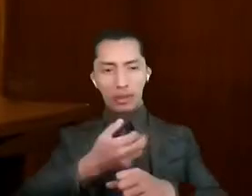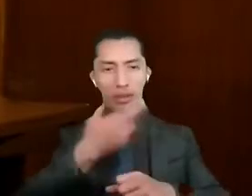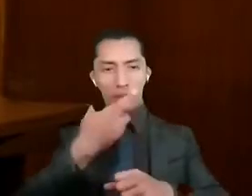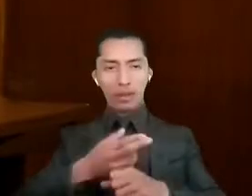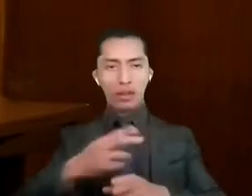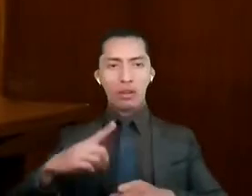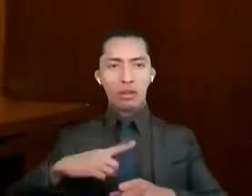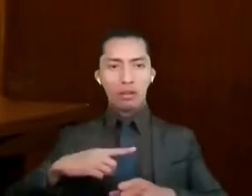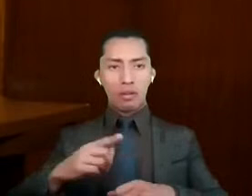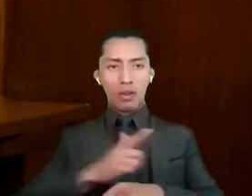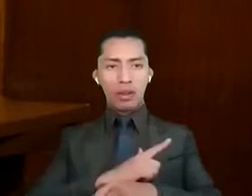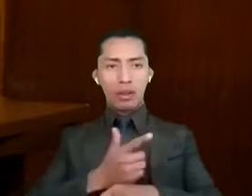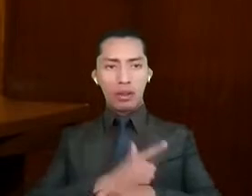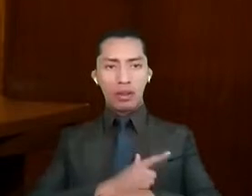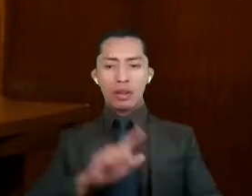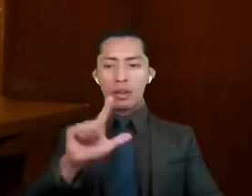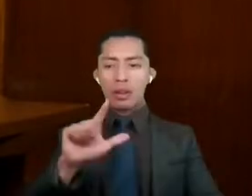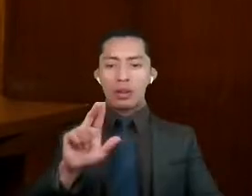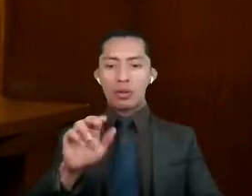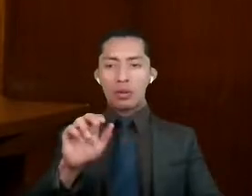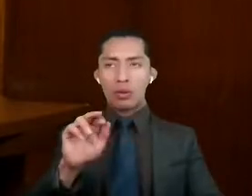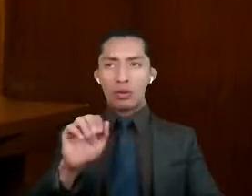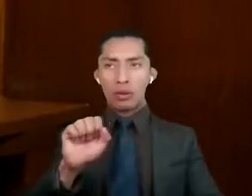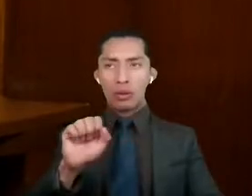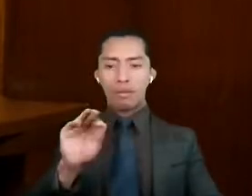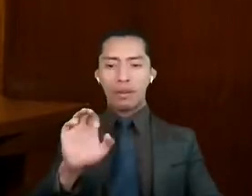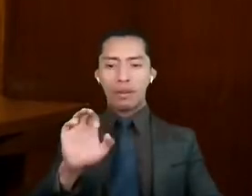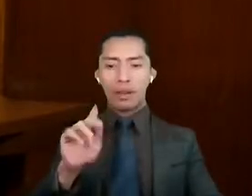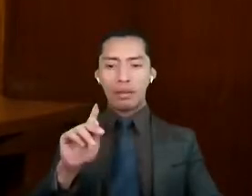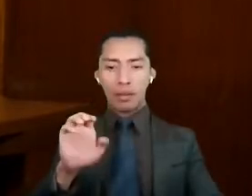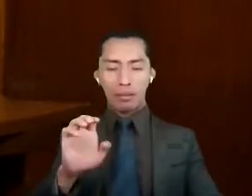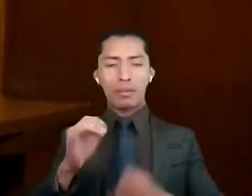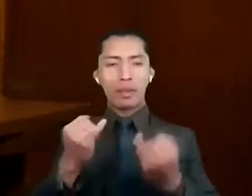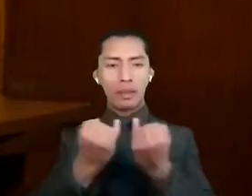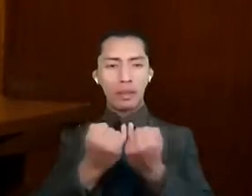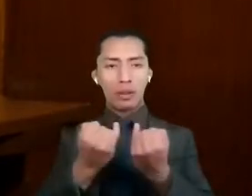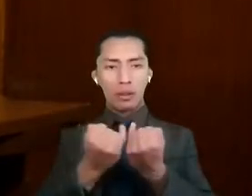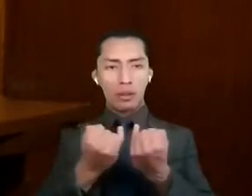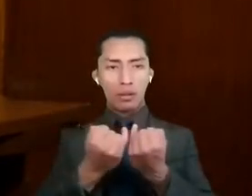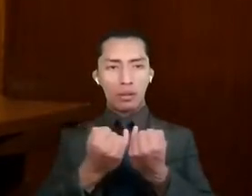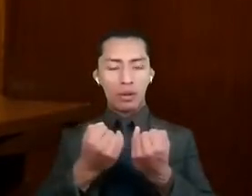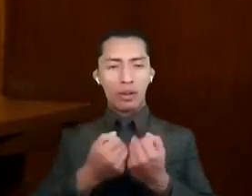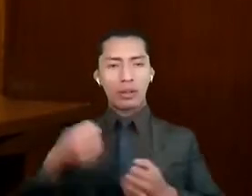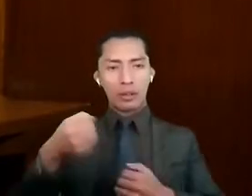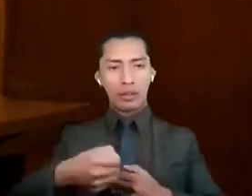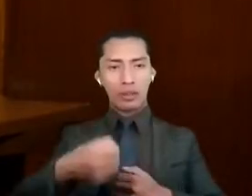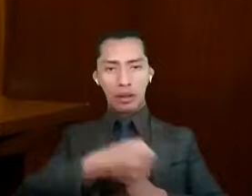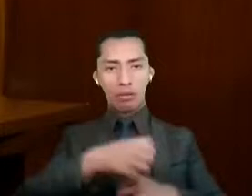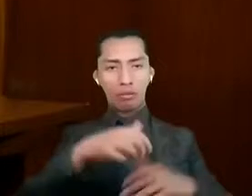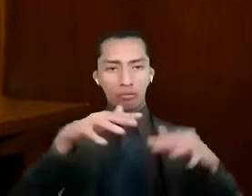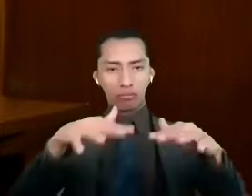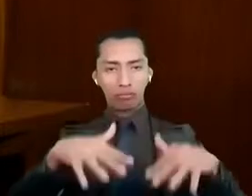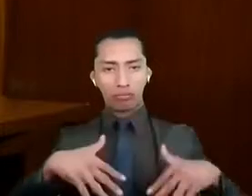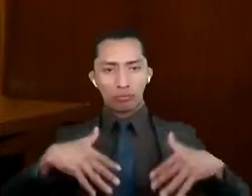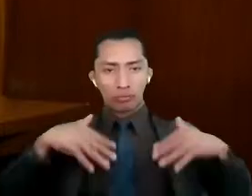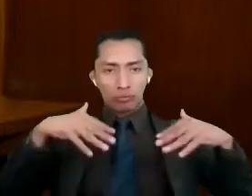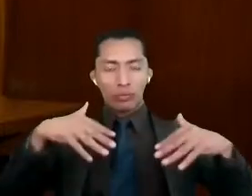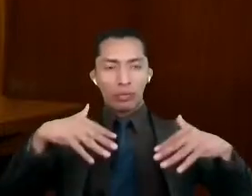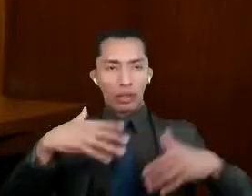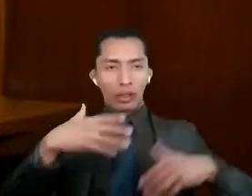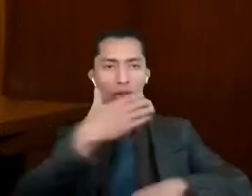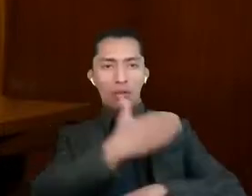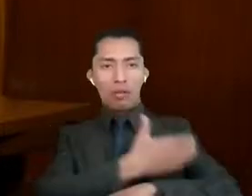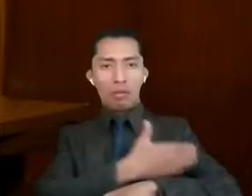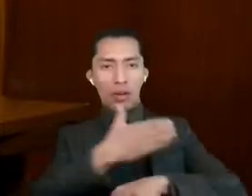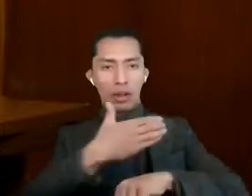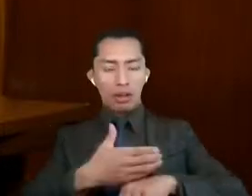al licenciado Luis Felipe Puente. De igual manera, saludo al pleno que está integrado por todos mis compañeros y a